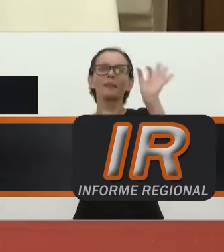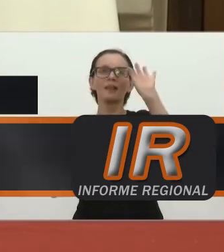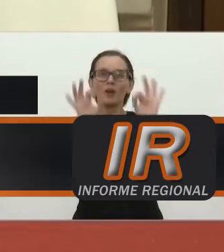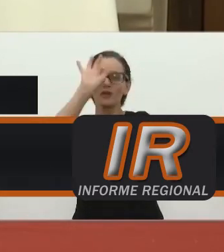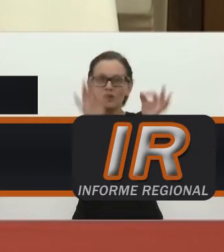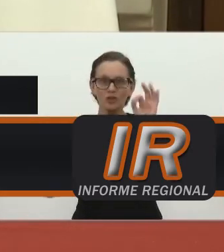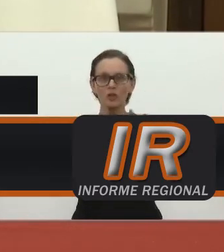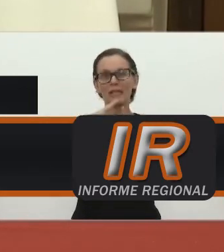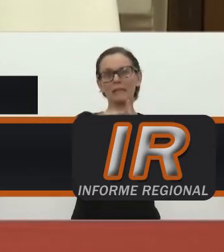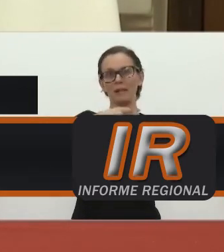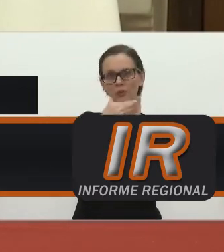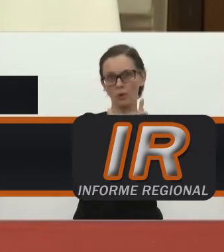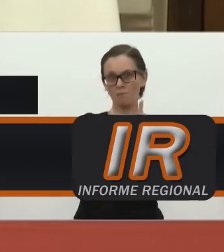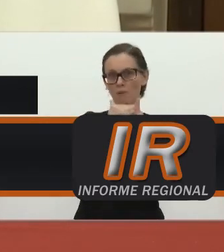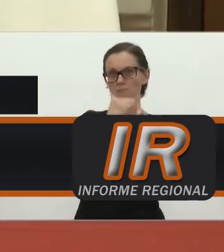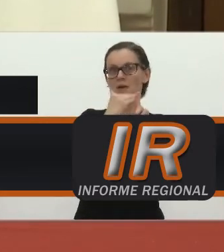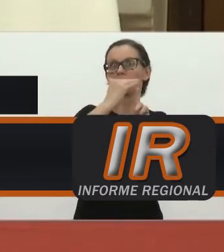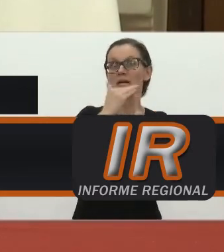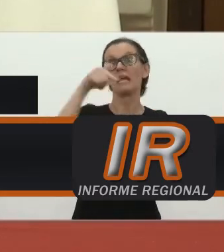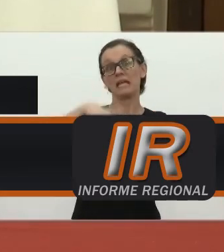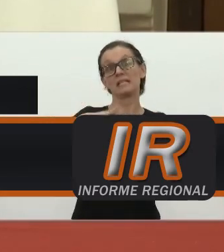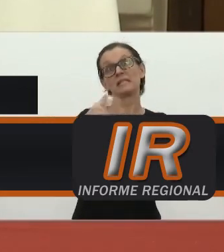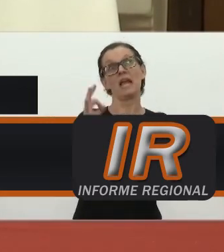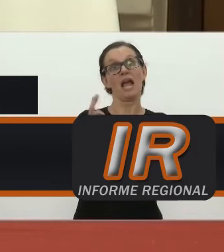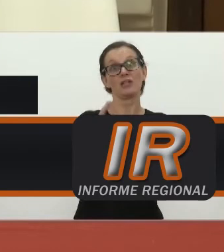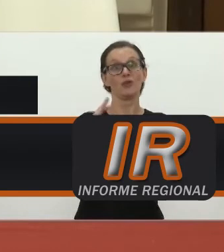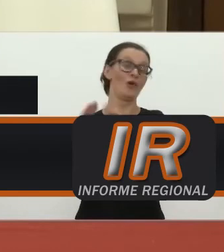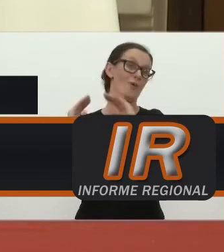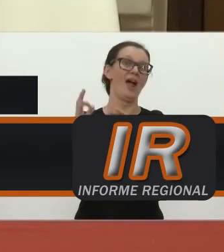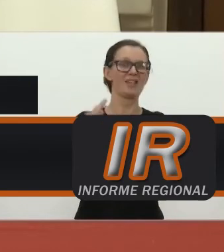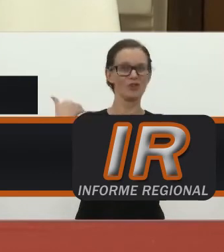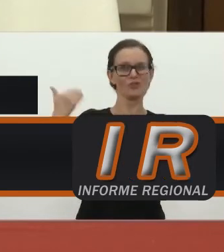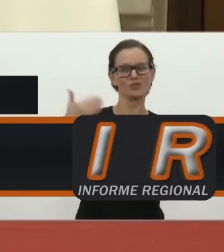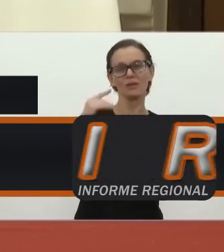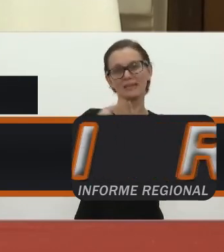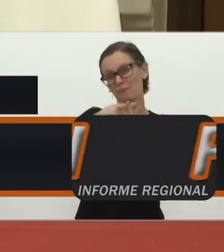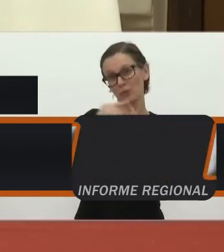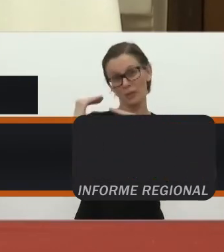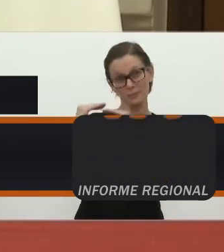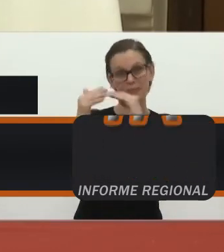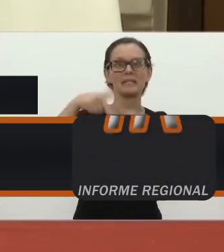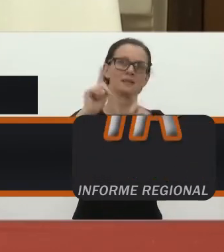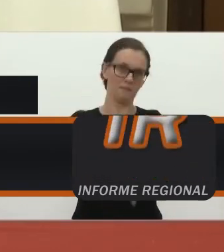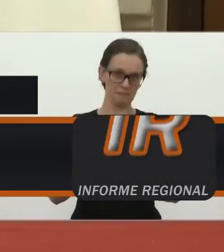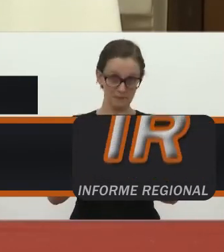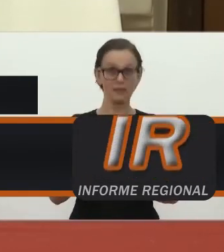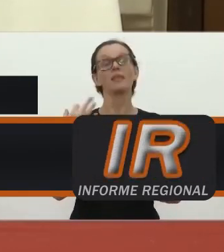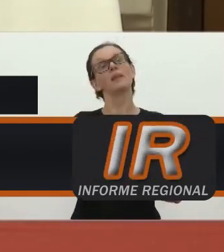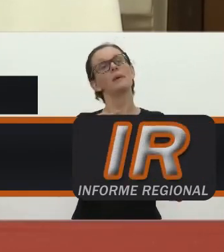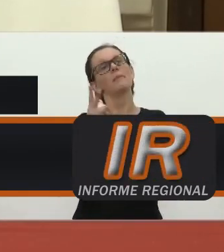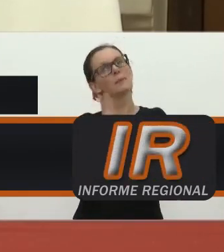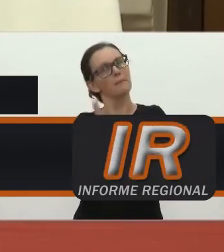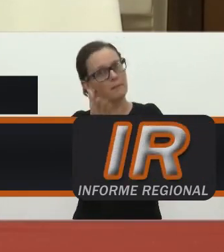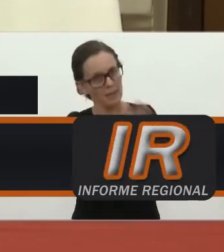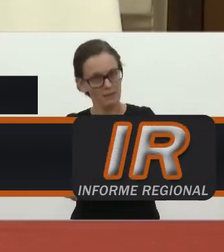altas temperaturas en la provincia y este año no es diferente. Entonces todavía tenemos tiempo para seguir previniendo los